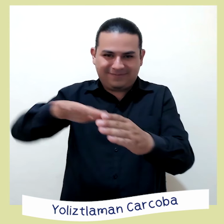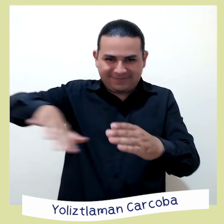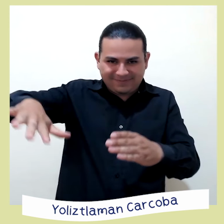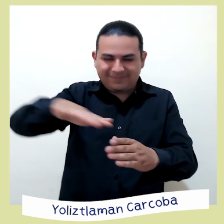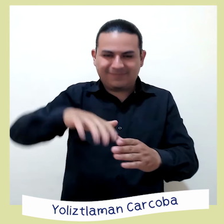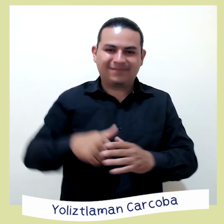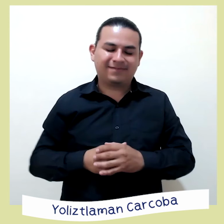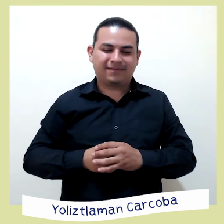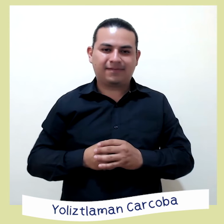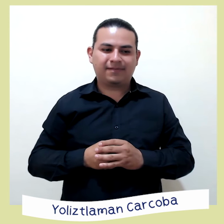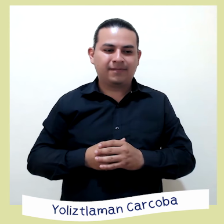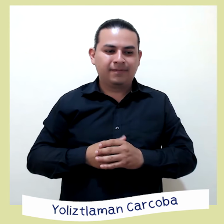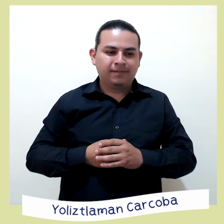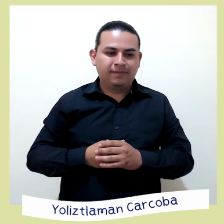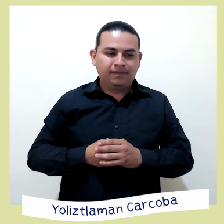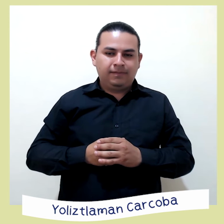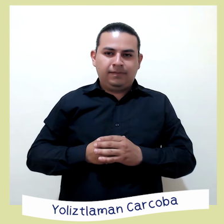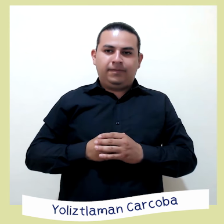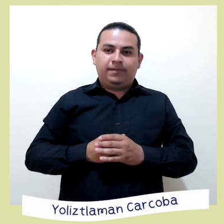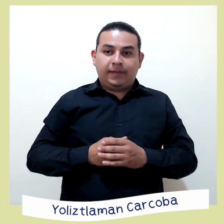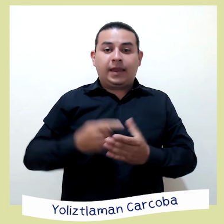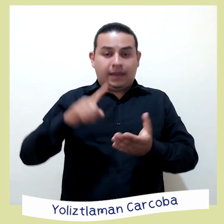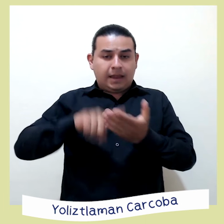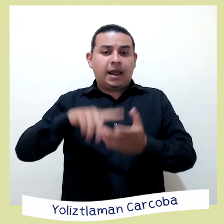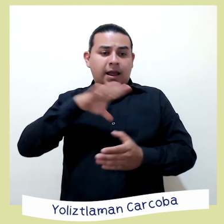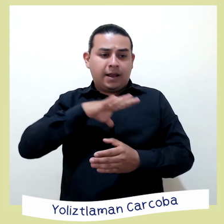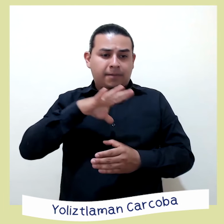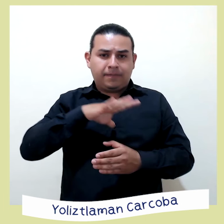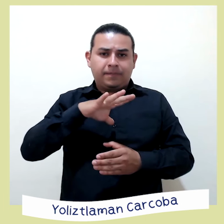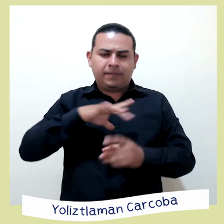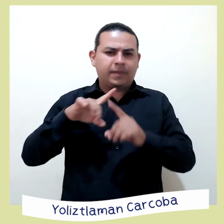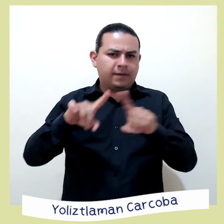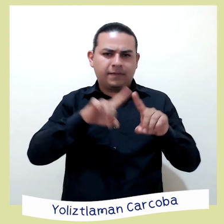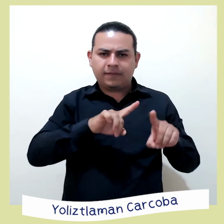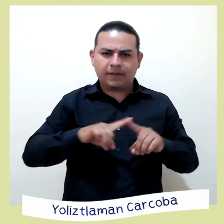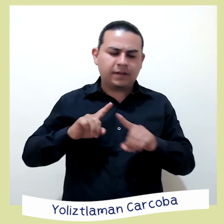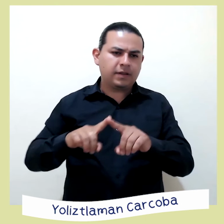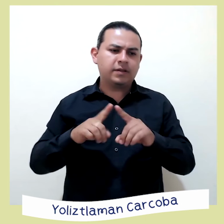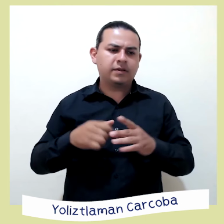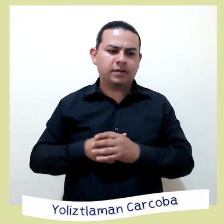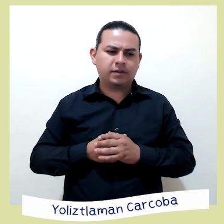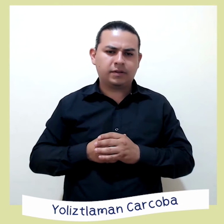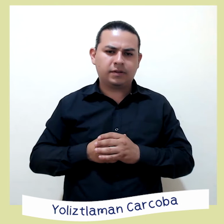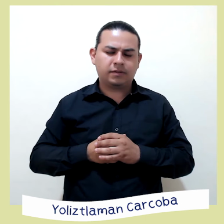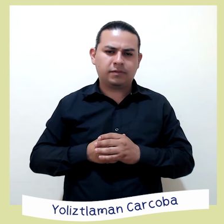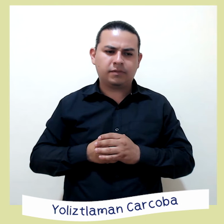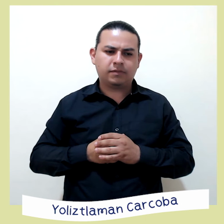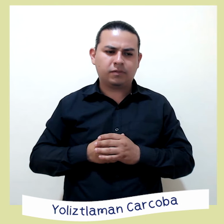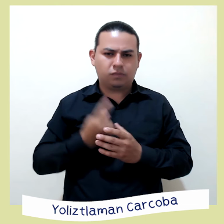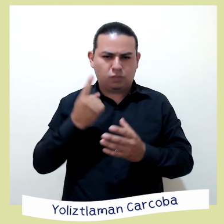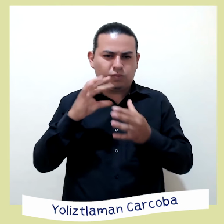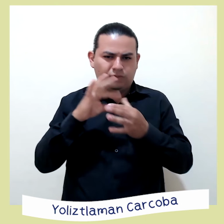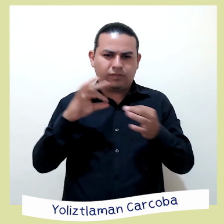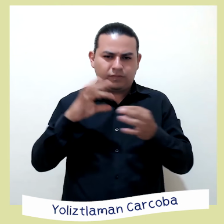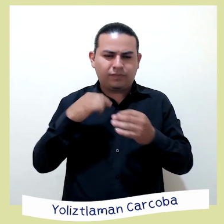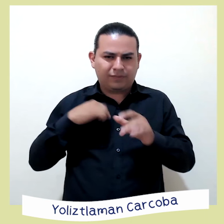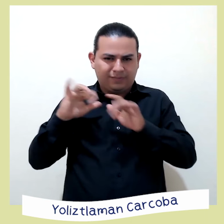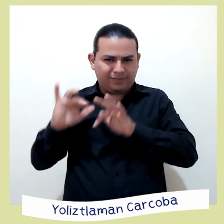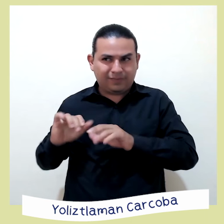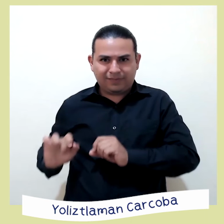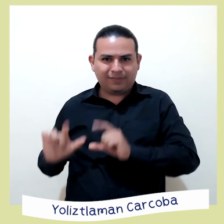Hay condiciones que aceleran el deterioro. Y aquí acabo de escribir, de hecho,